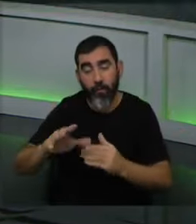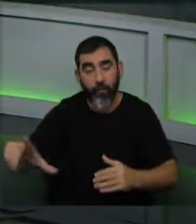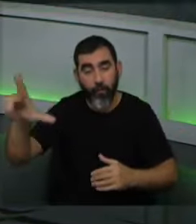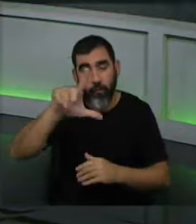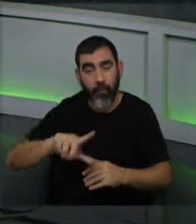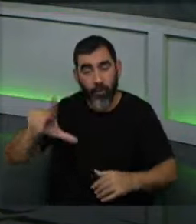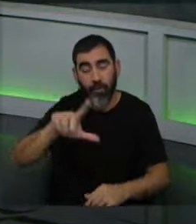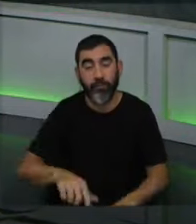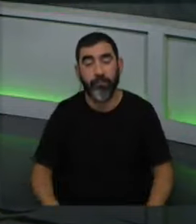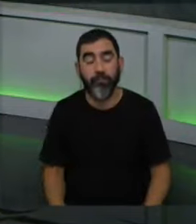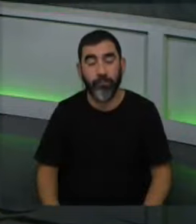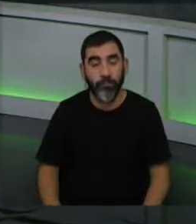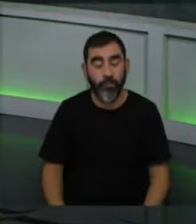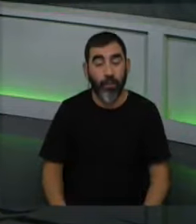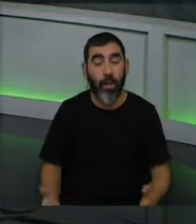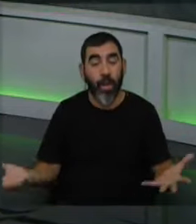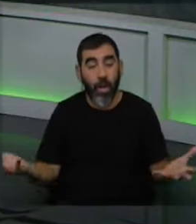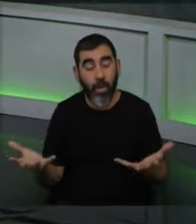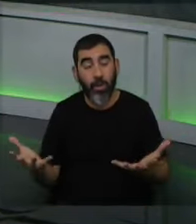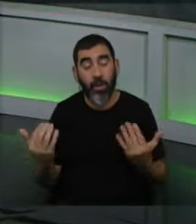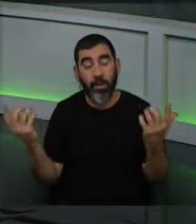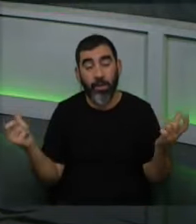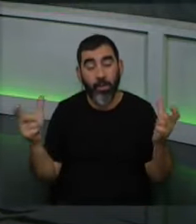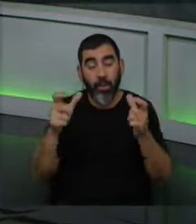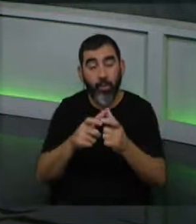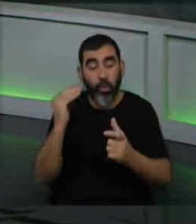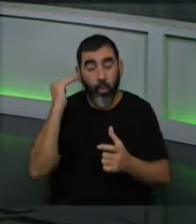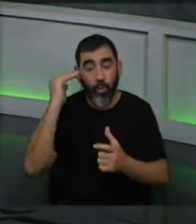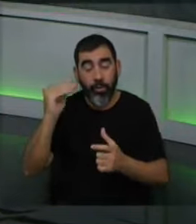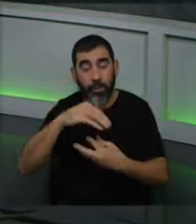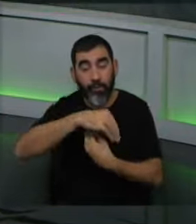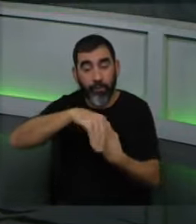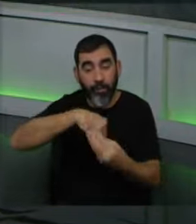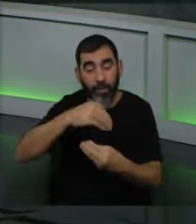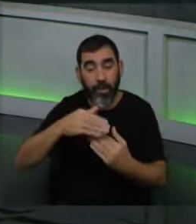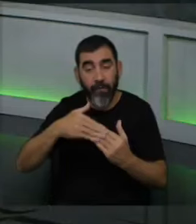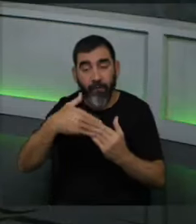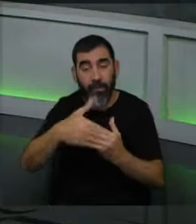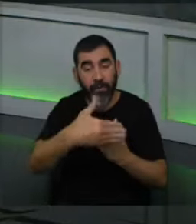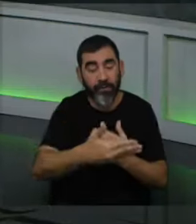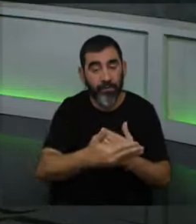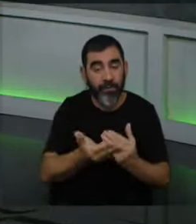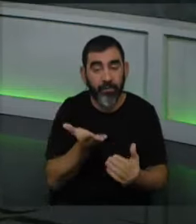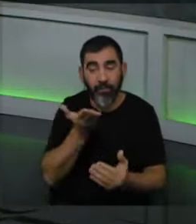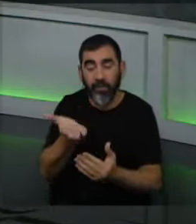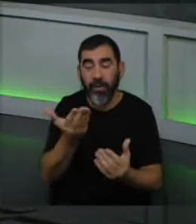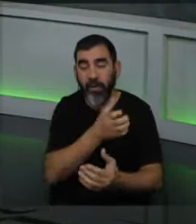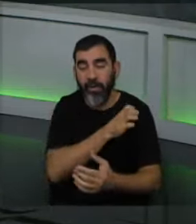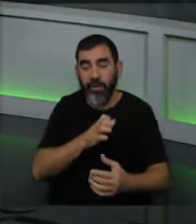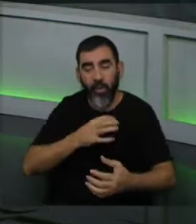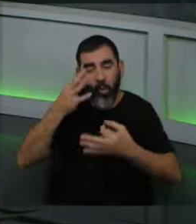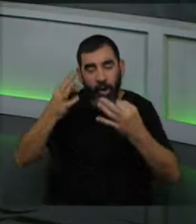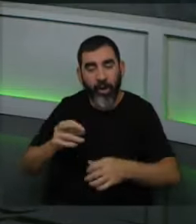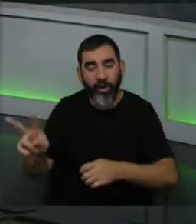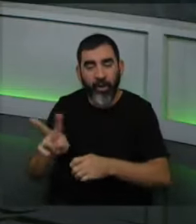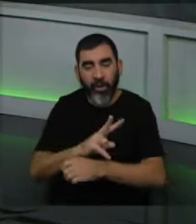y fuera de la institución a esta hora se Está realizando una reunión entre docentes familias vecinas vecinos están exigiendo que el estado garantice